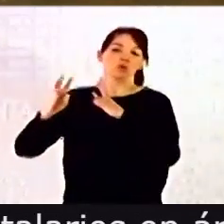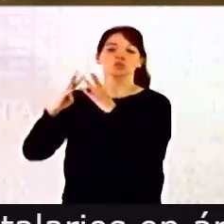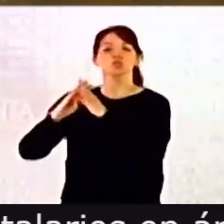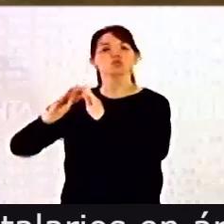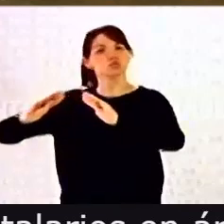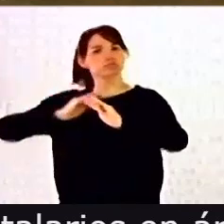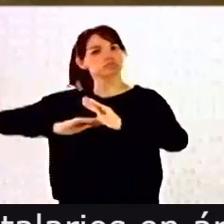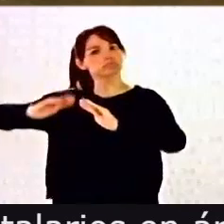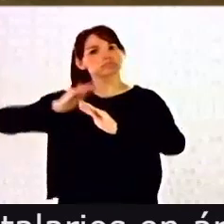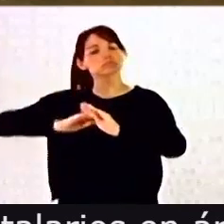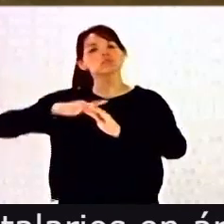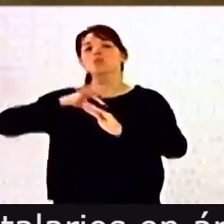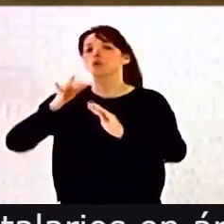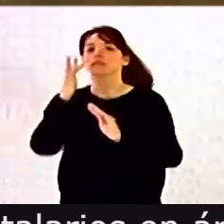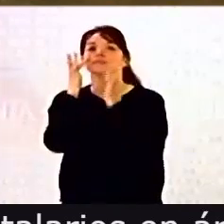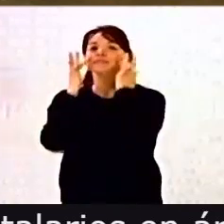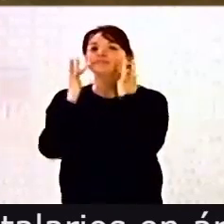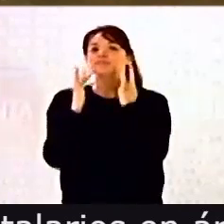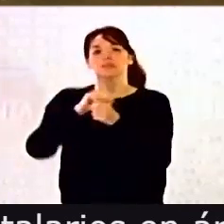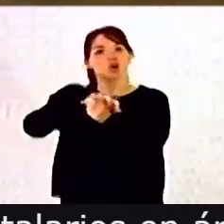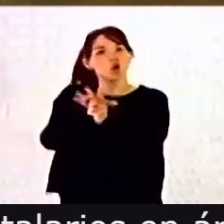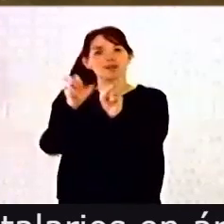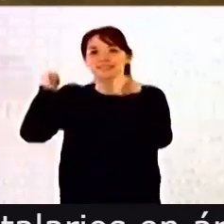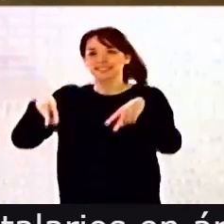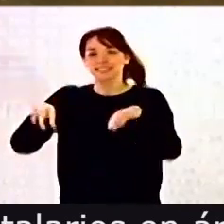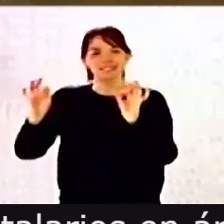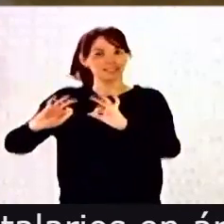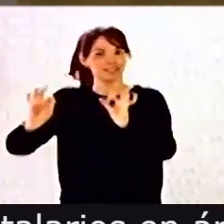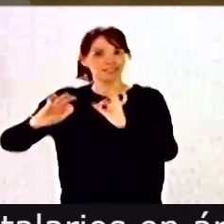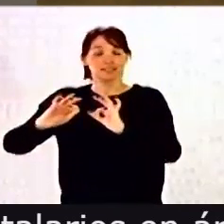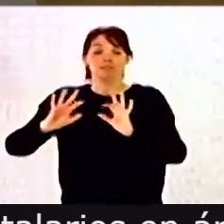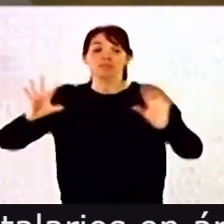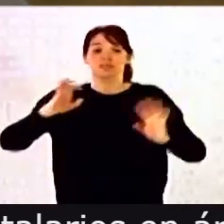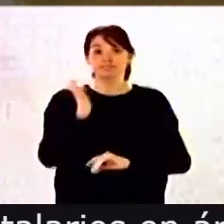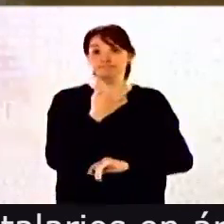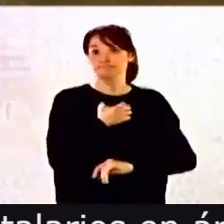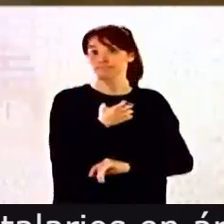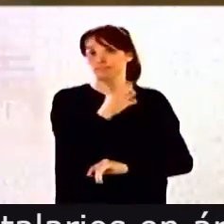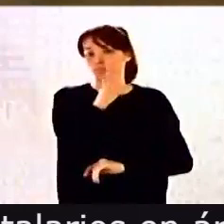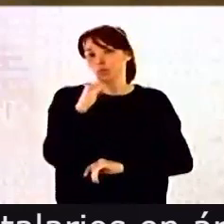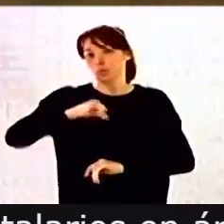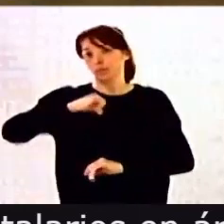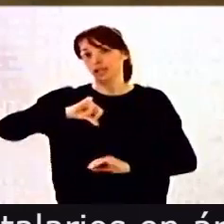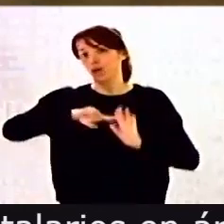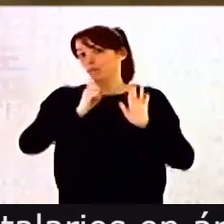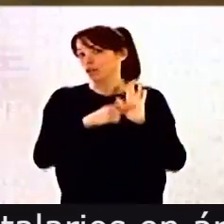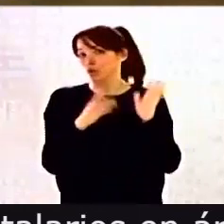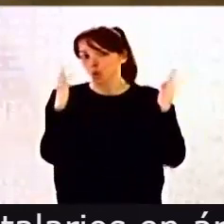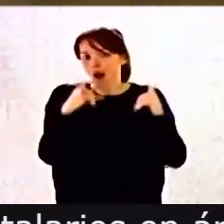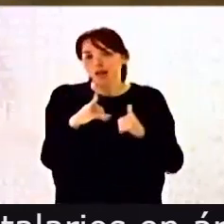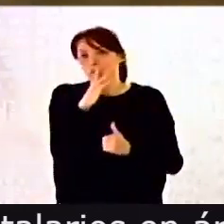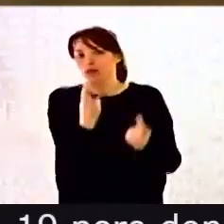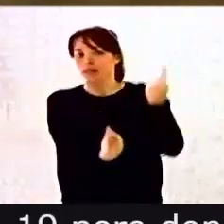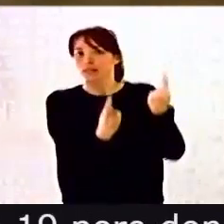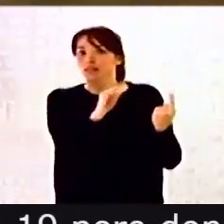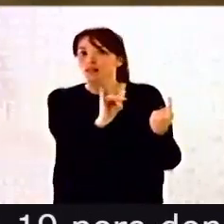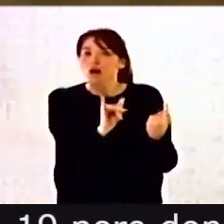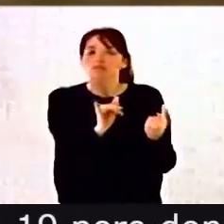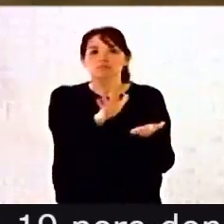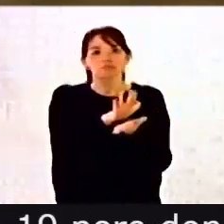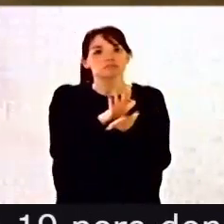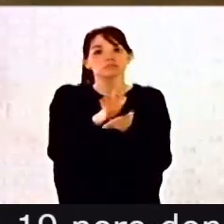hospitales libres de COVID-19, pero donde no podamos tener un hospital entero, le mostraremos a la